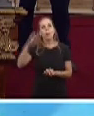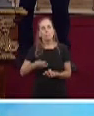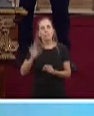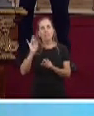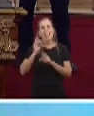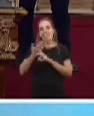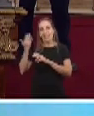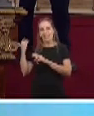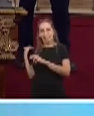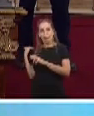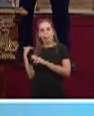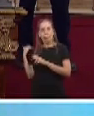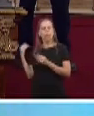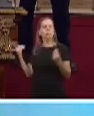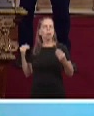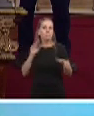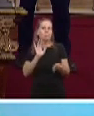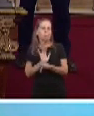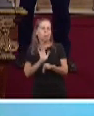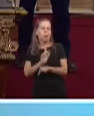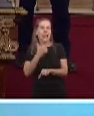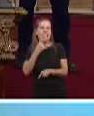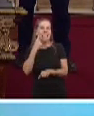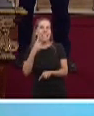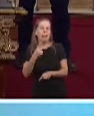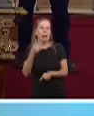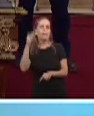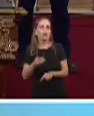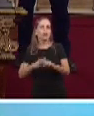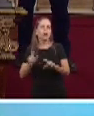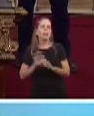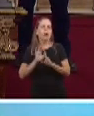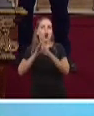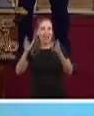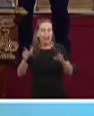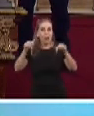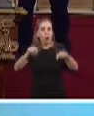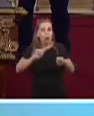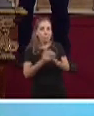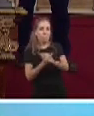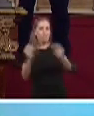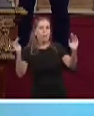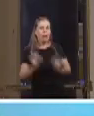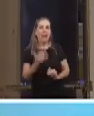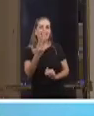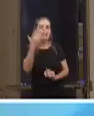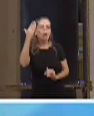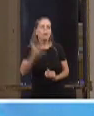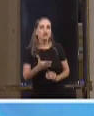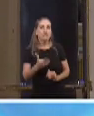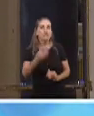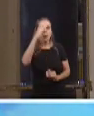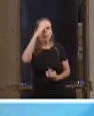esto comienza a ser puntos de inflexión en los gobiernos. Entonces, por ejemplo, la educación pública es un punto muy sensible, lo ha sido históricamente en la